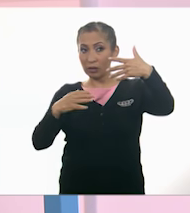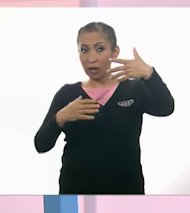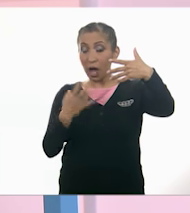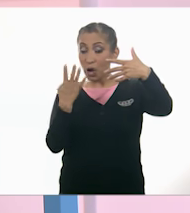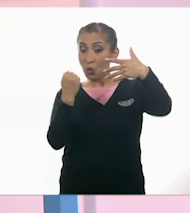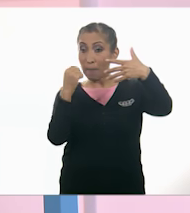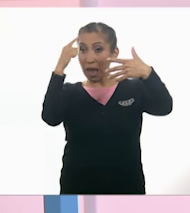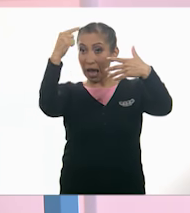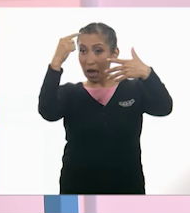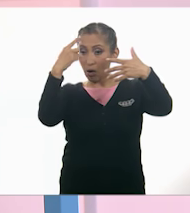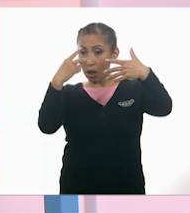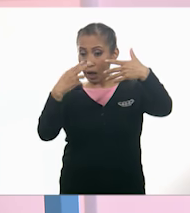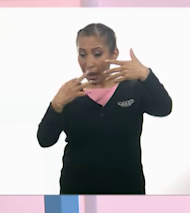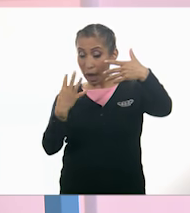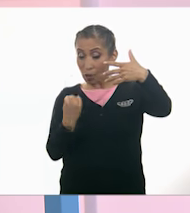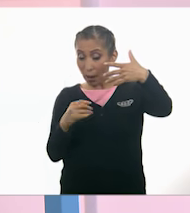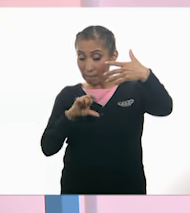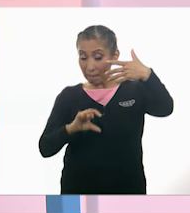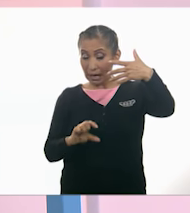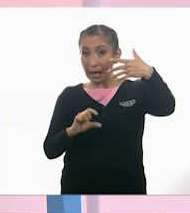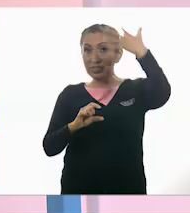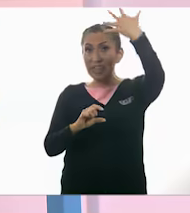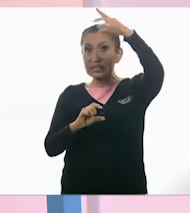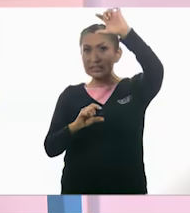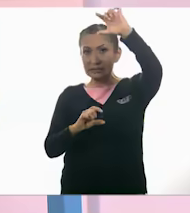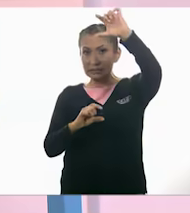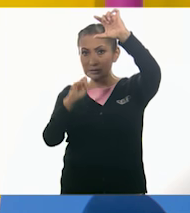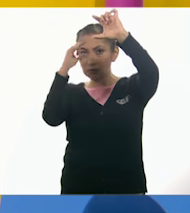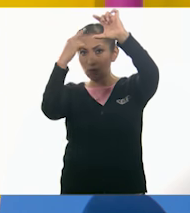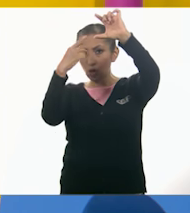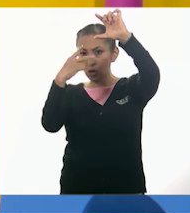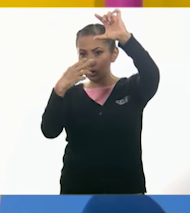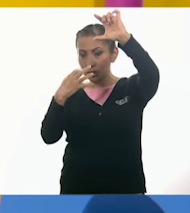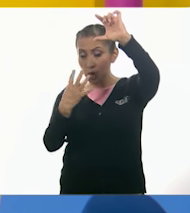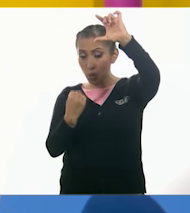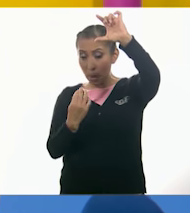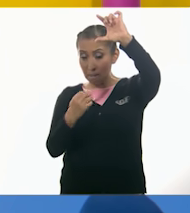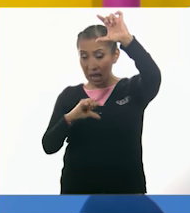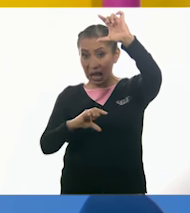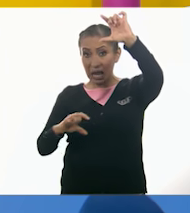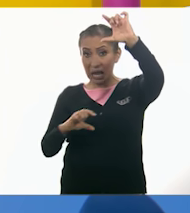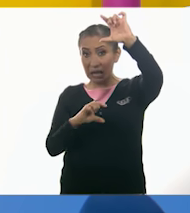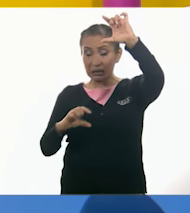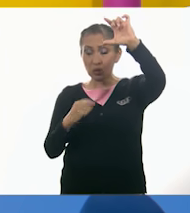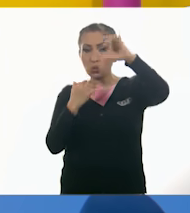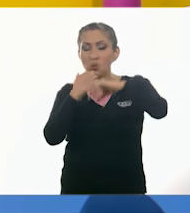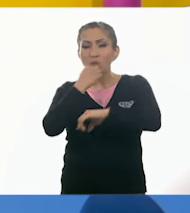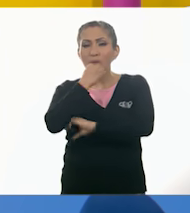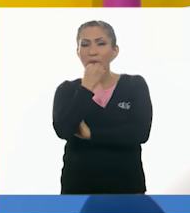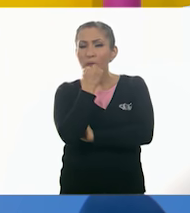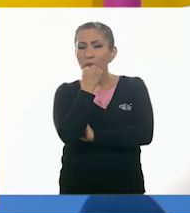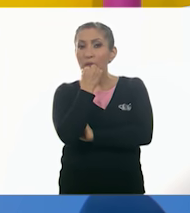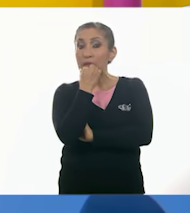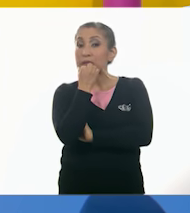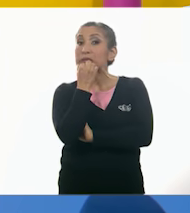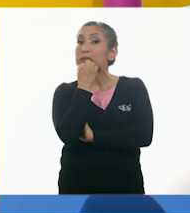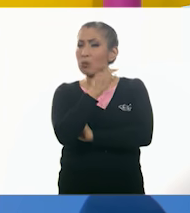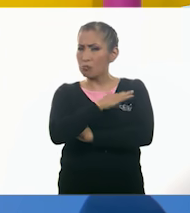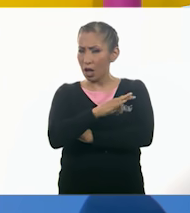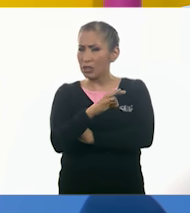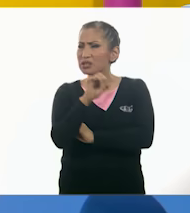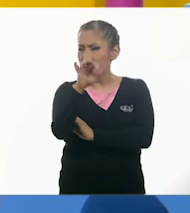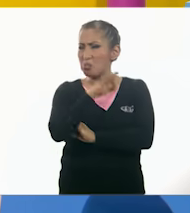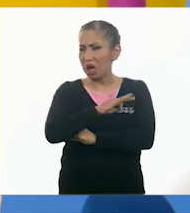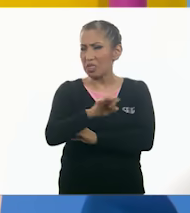9 casillas abajo del 10. 9 casillas abajo del 10. Sí. Es un reto con el que podemos,